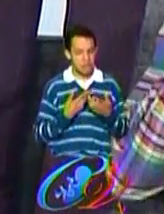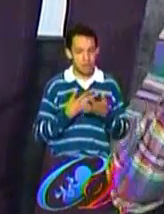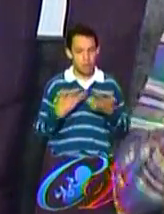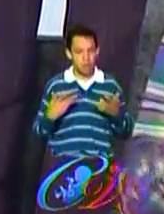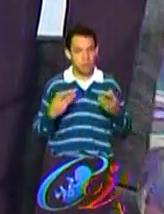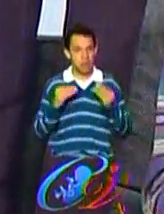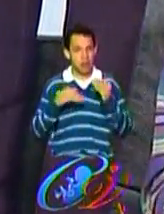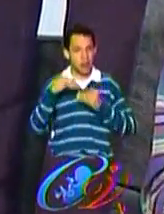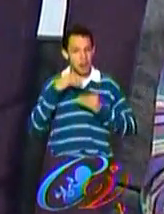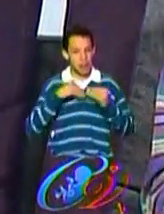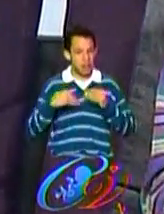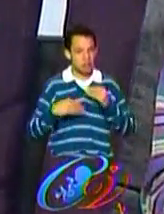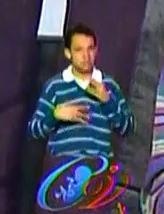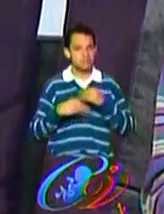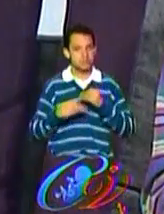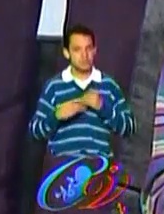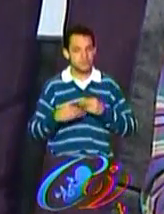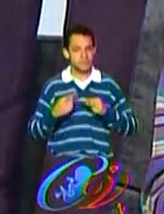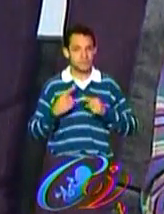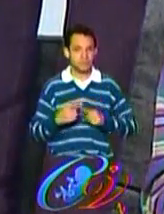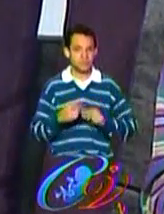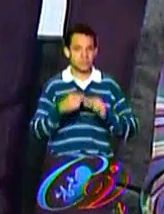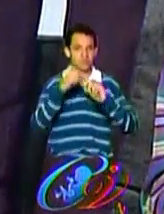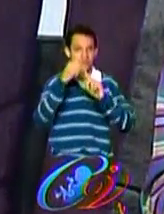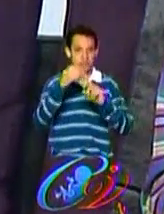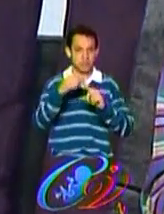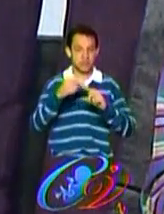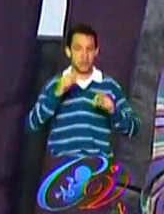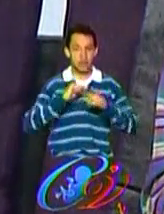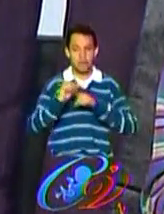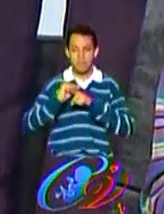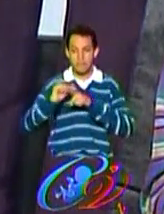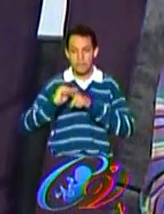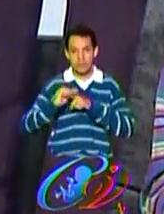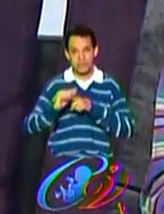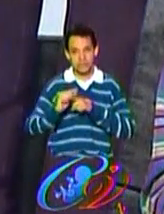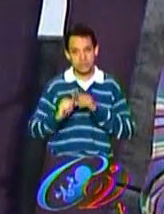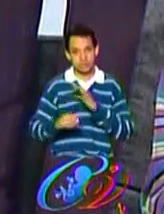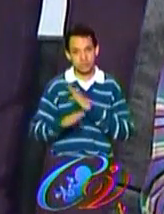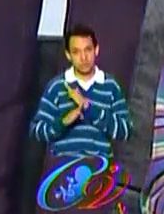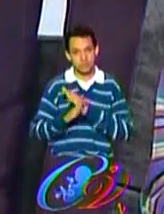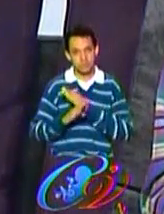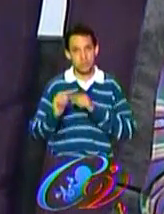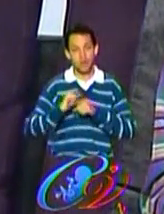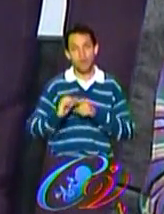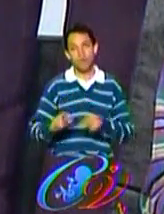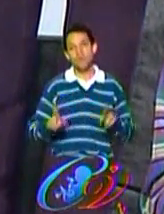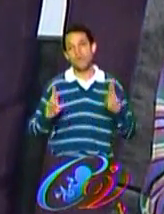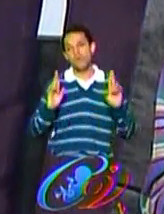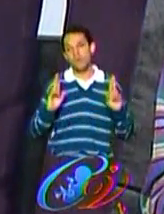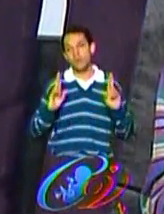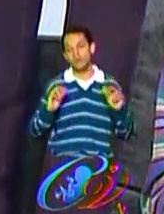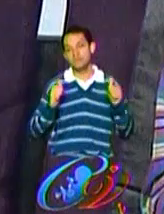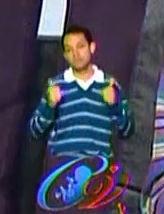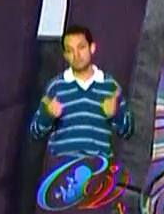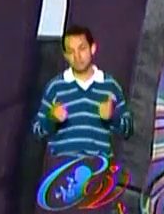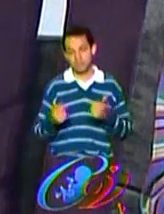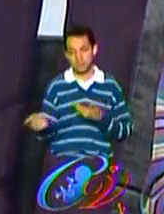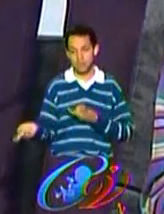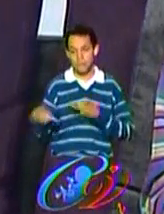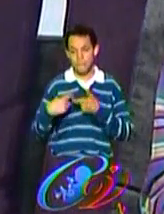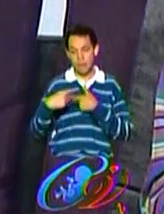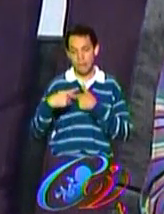parte alimentaria. Es una conferencia práctica además. Ojalá ustedes se puedan inscribir a este taller. Se va a llevar a